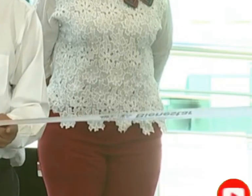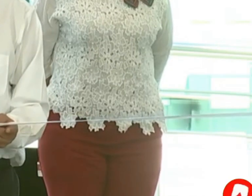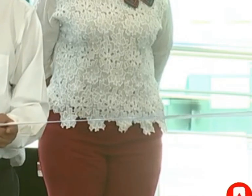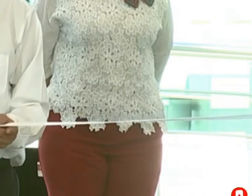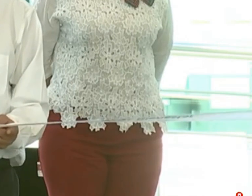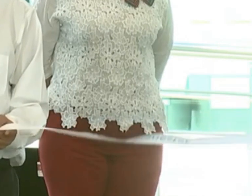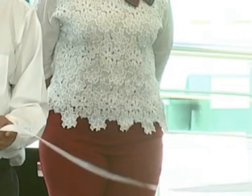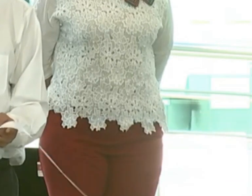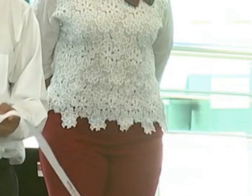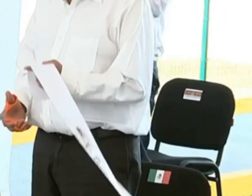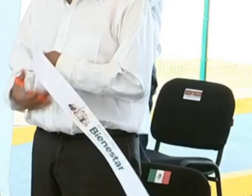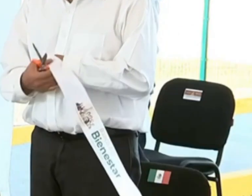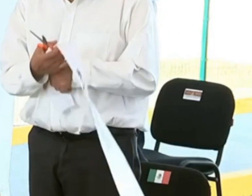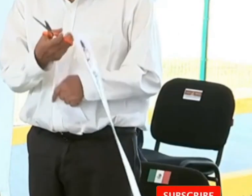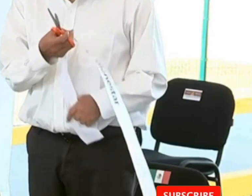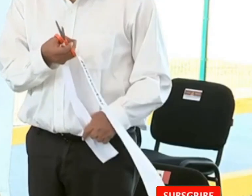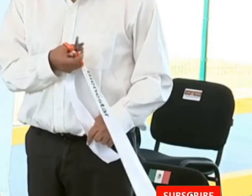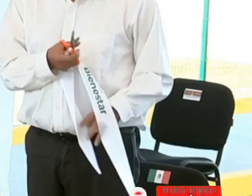y a las 3.